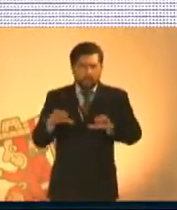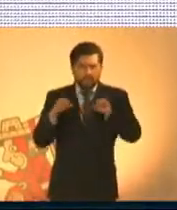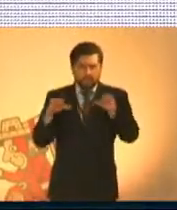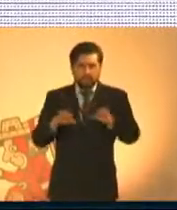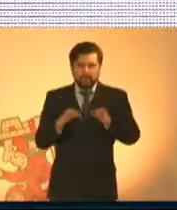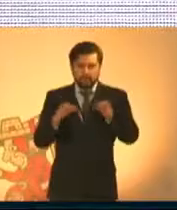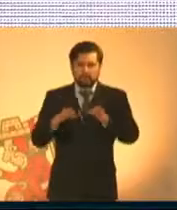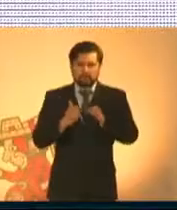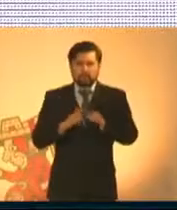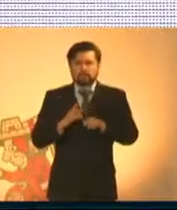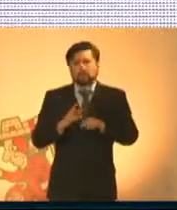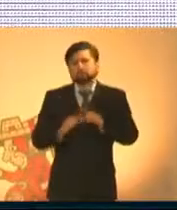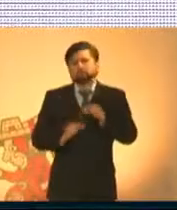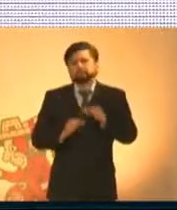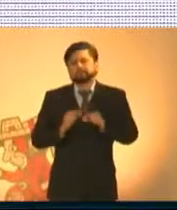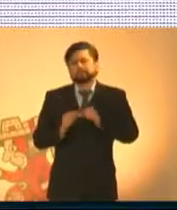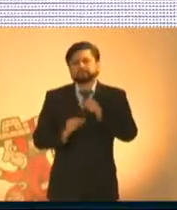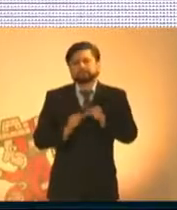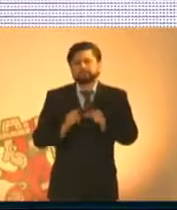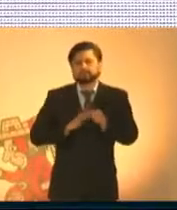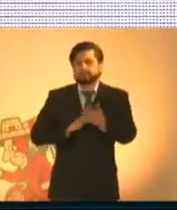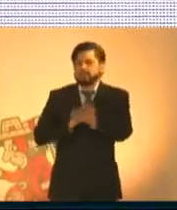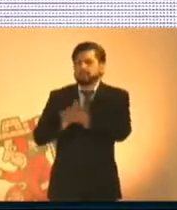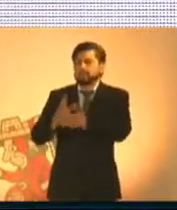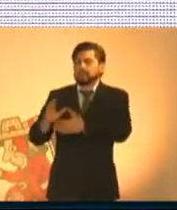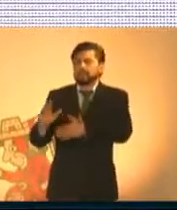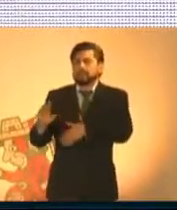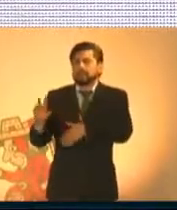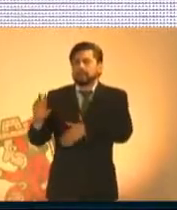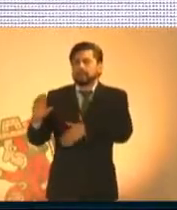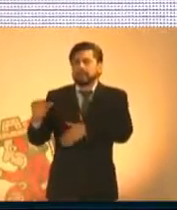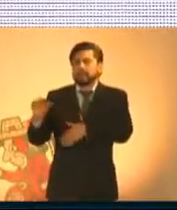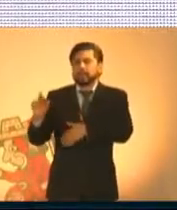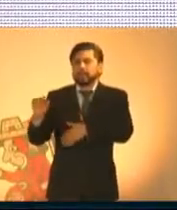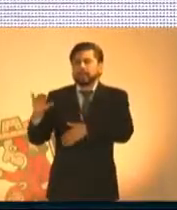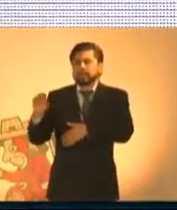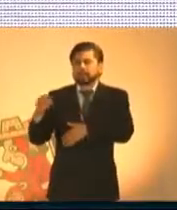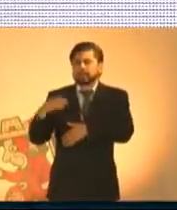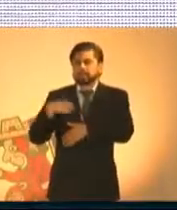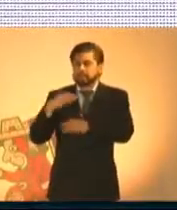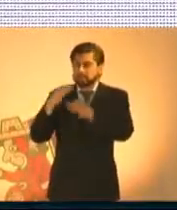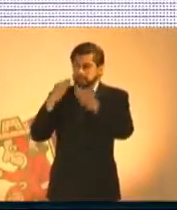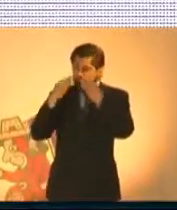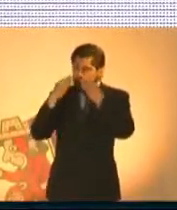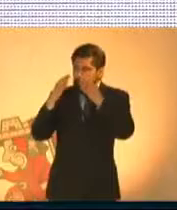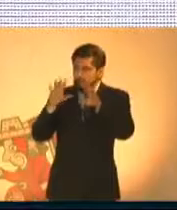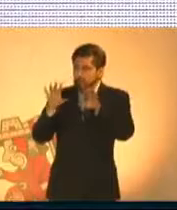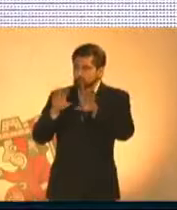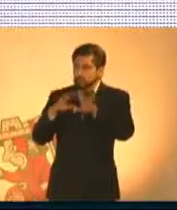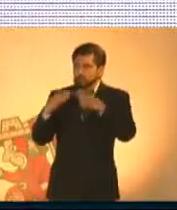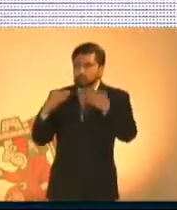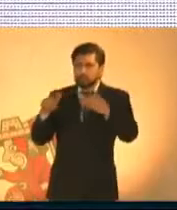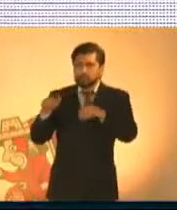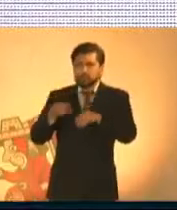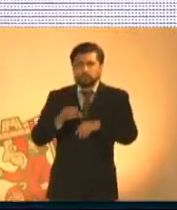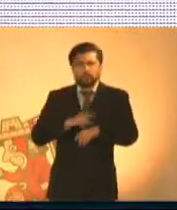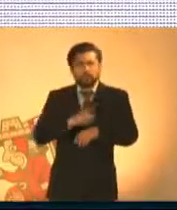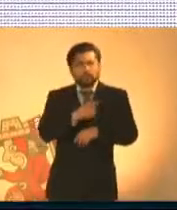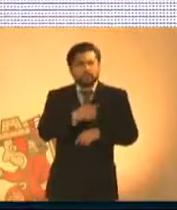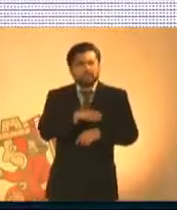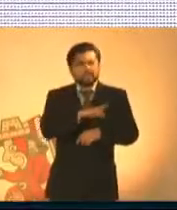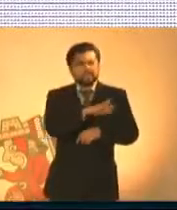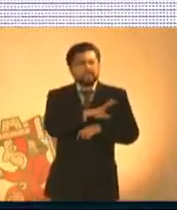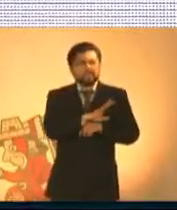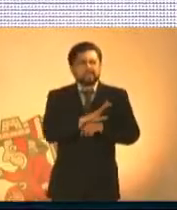ya había estaba en caracas y me había quedado deslumbrado o yo venía de una españa que era que daba